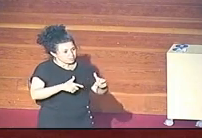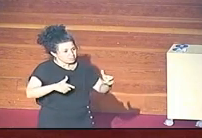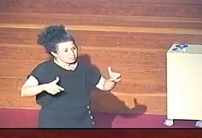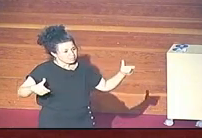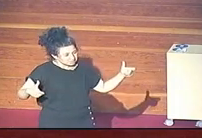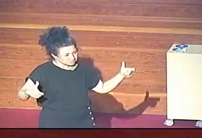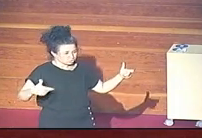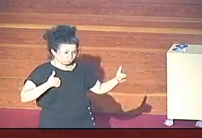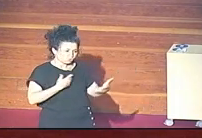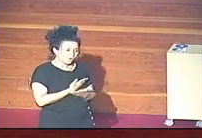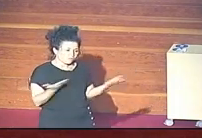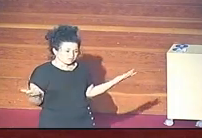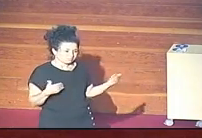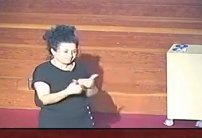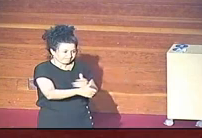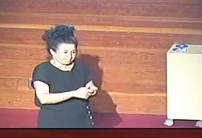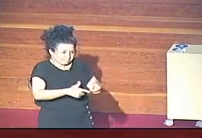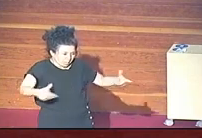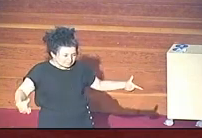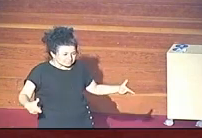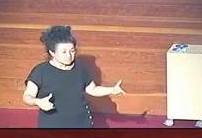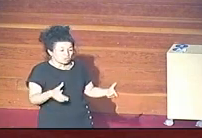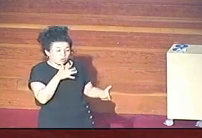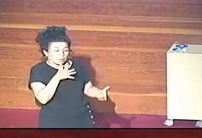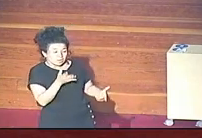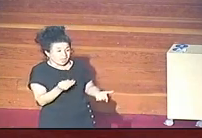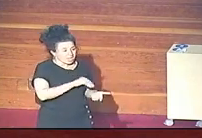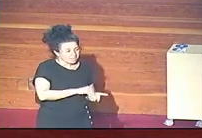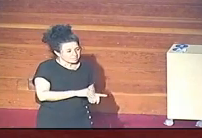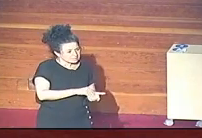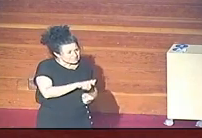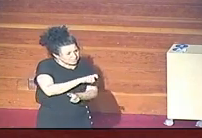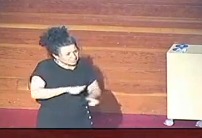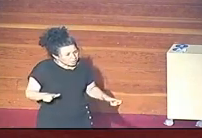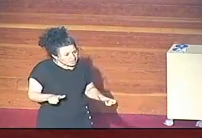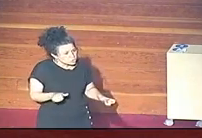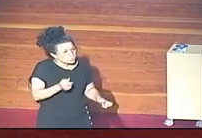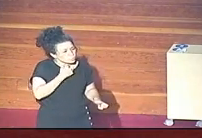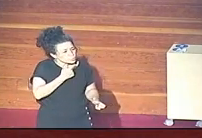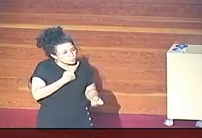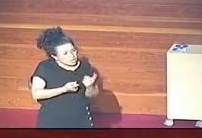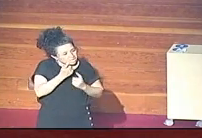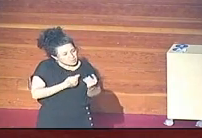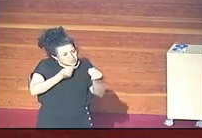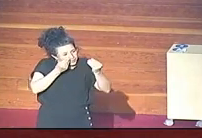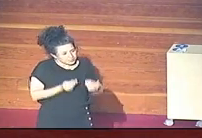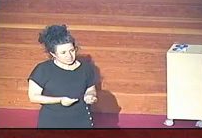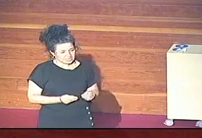haya más porque además los ciudadanos nos gusta estar informados y porque además cuando